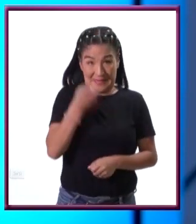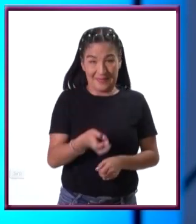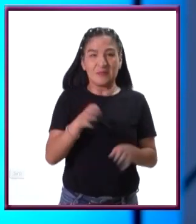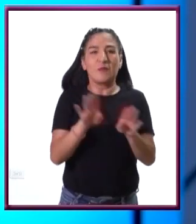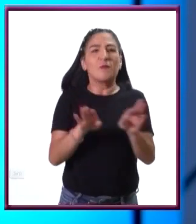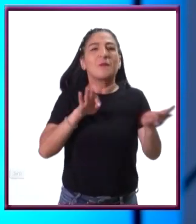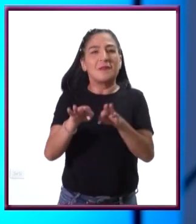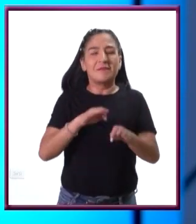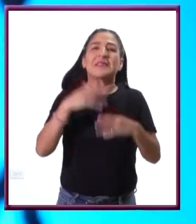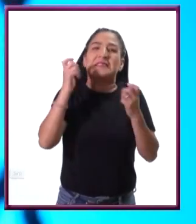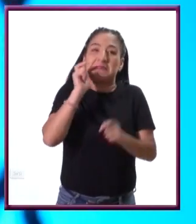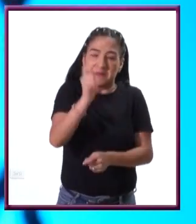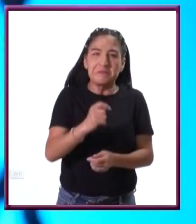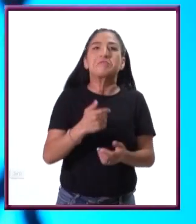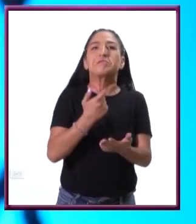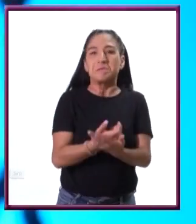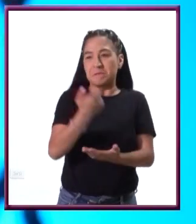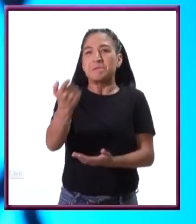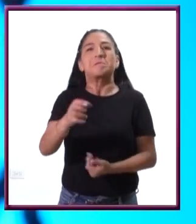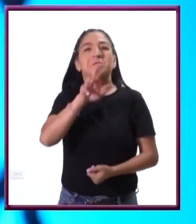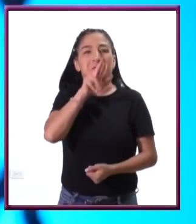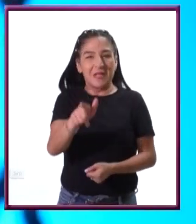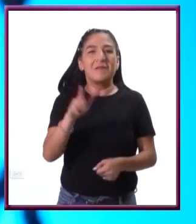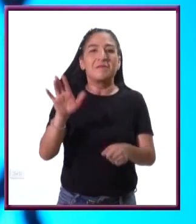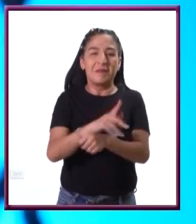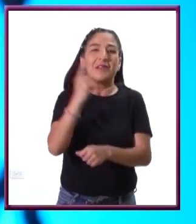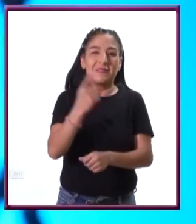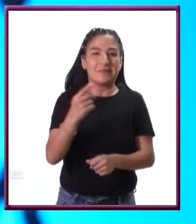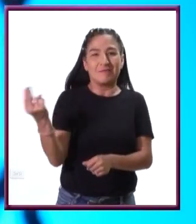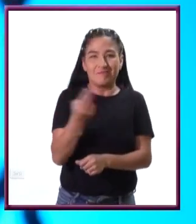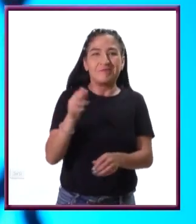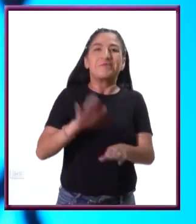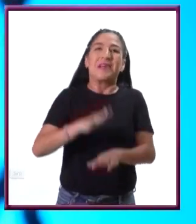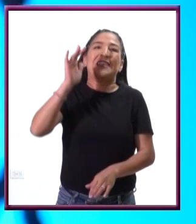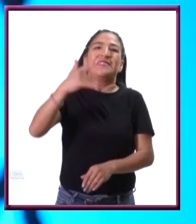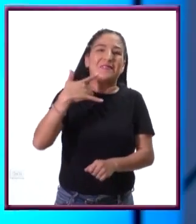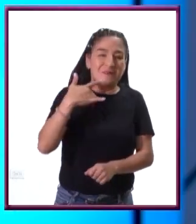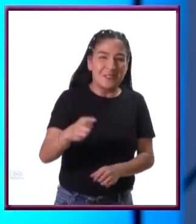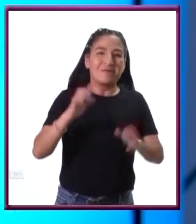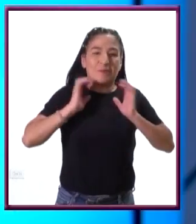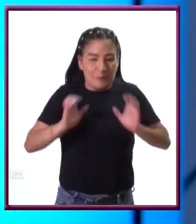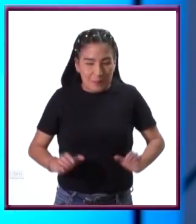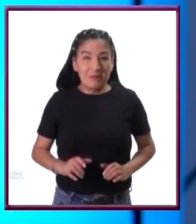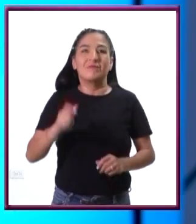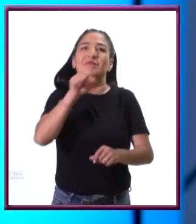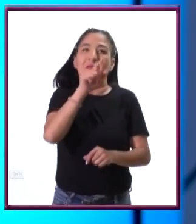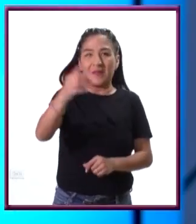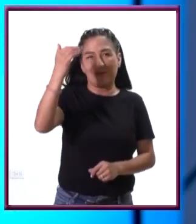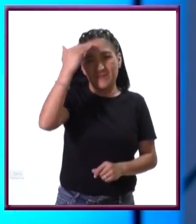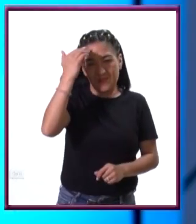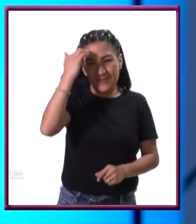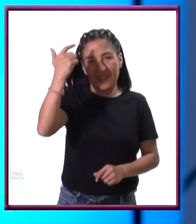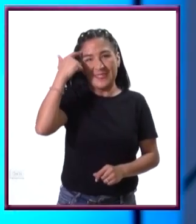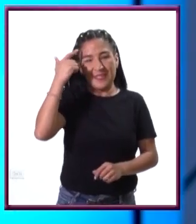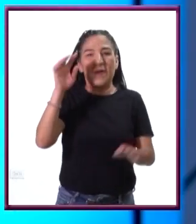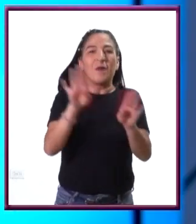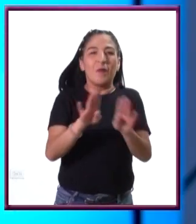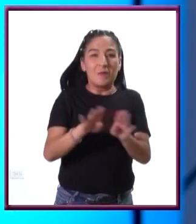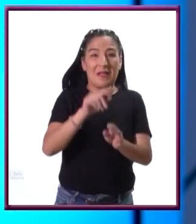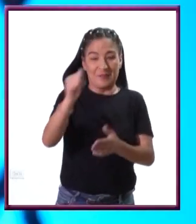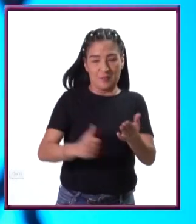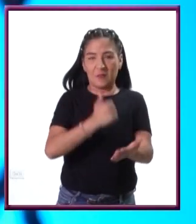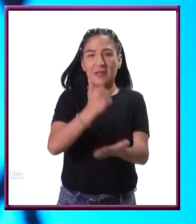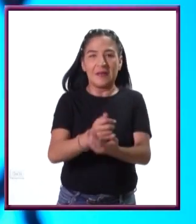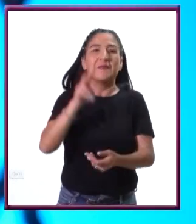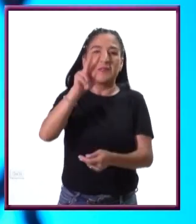mejor pagados que otros porque se necesita de un mayor esfuerzo físico y de conocimiento. En las ciudades es frecuente ver a personas de